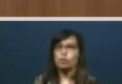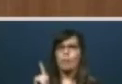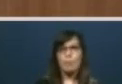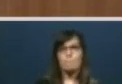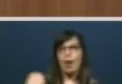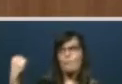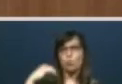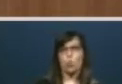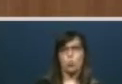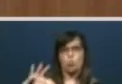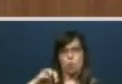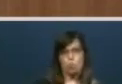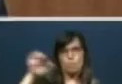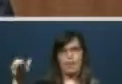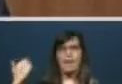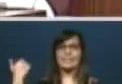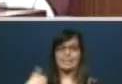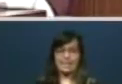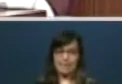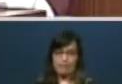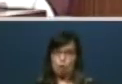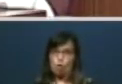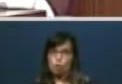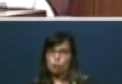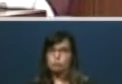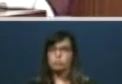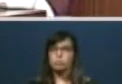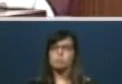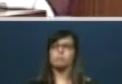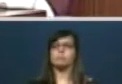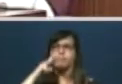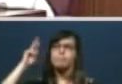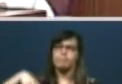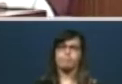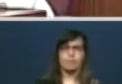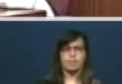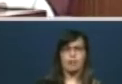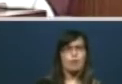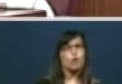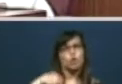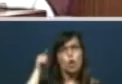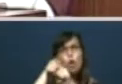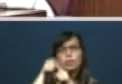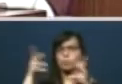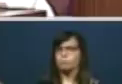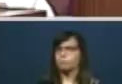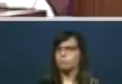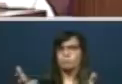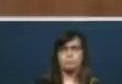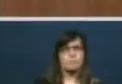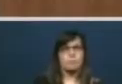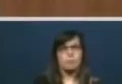hemos logrado ya un reconocimiento de este trabajo en el acuerdo de asociación de españa con la unión y vamos a seguir impulsando este objetivo a través de